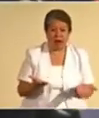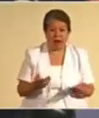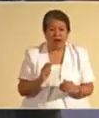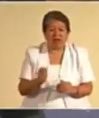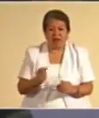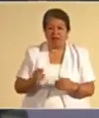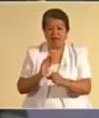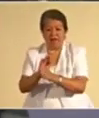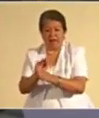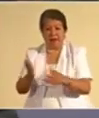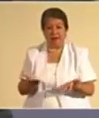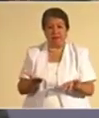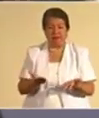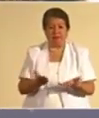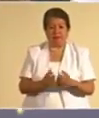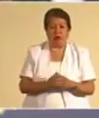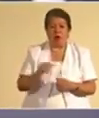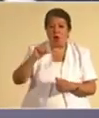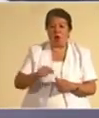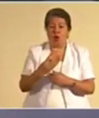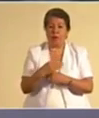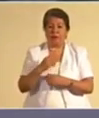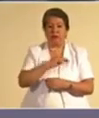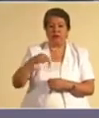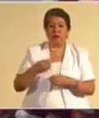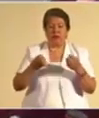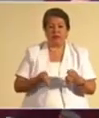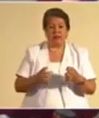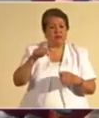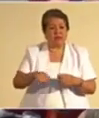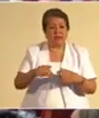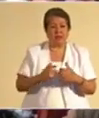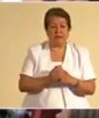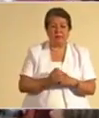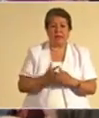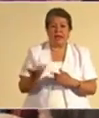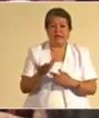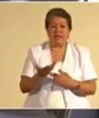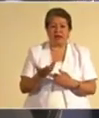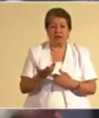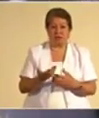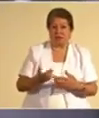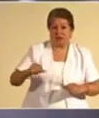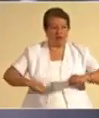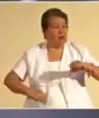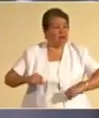te defiende? Y hoy, mientras nosotros estamos aquí haciendo un show,